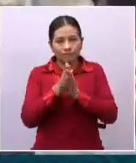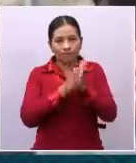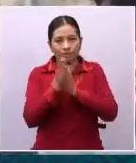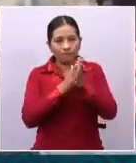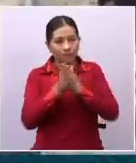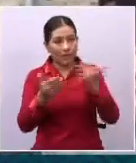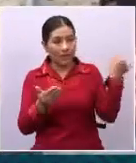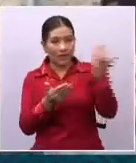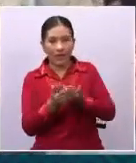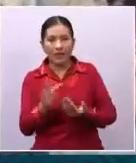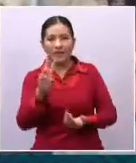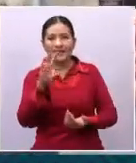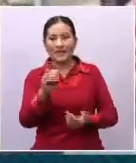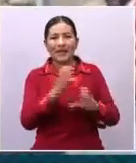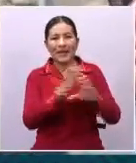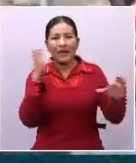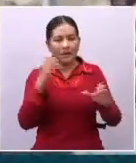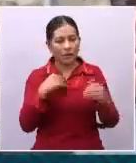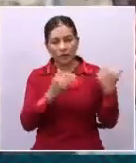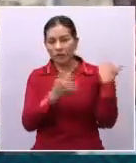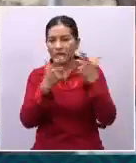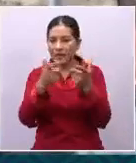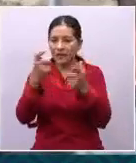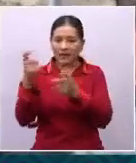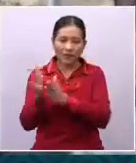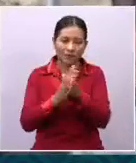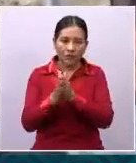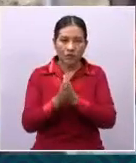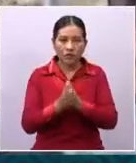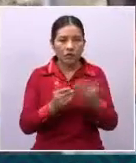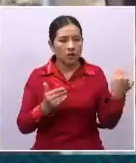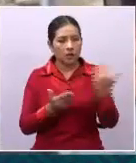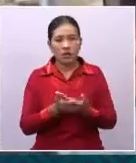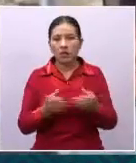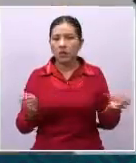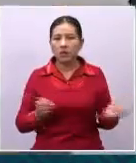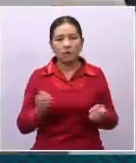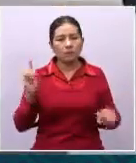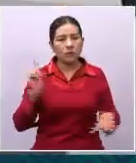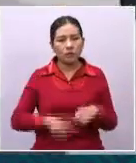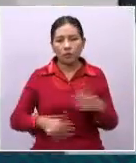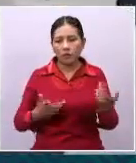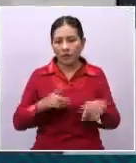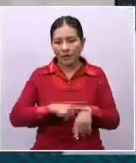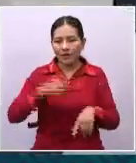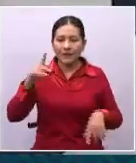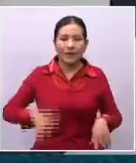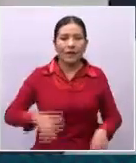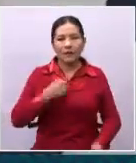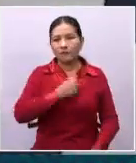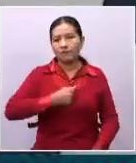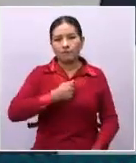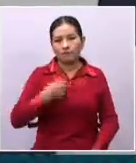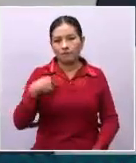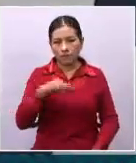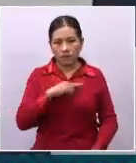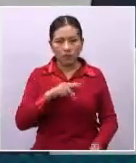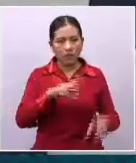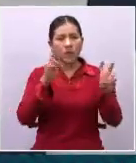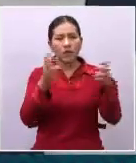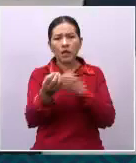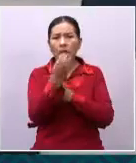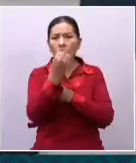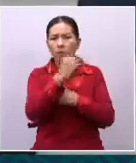camiones que tendríamos que estar entregando desde el día de hoy, que lamentablemente no se va a poder realizar esta entrega. Estos alimentos son un apoyo que